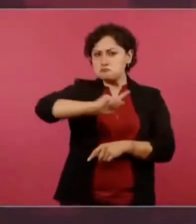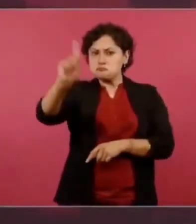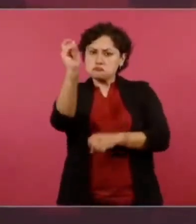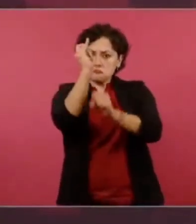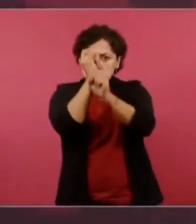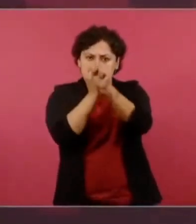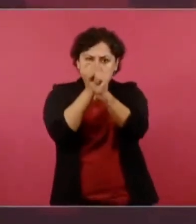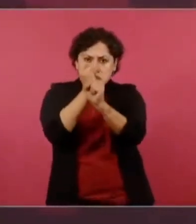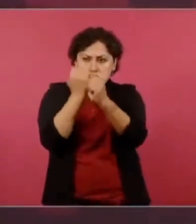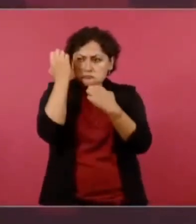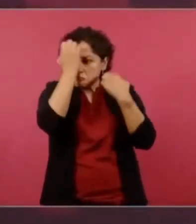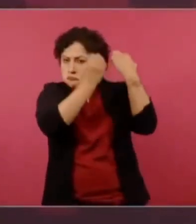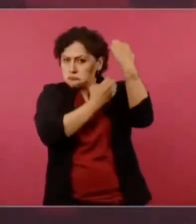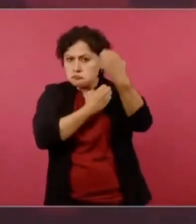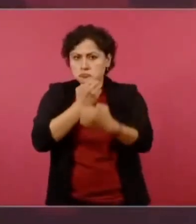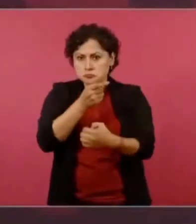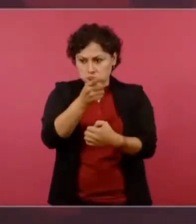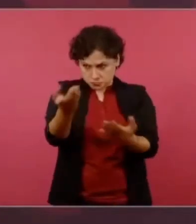me contradigan